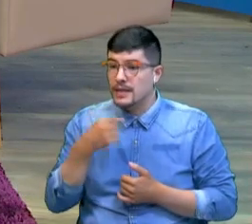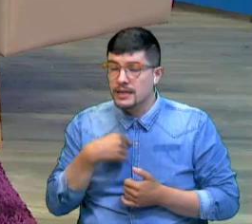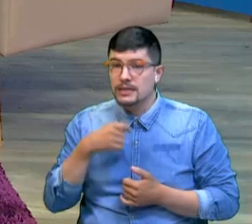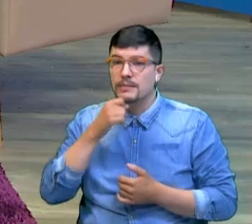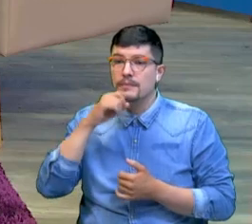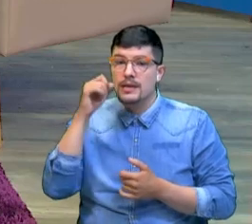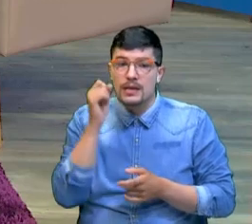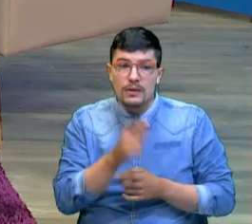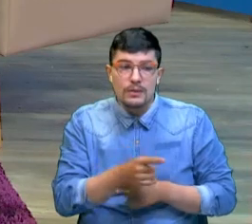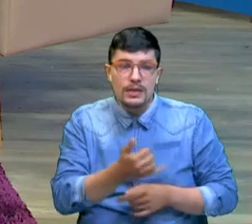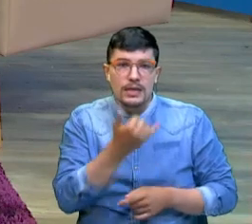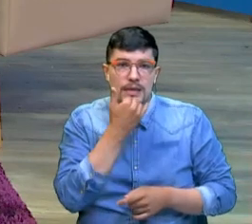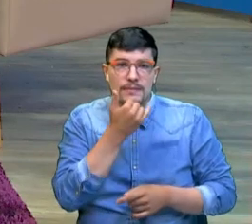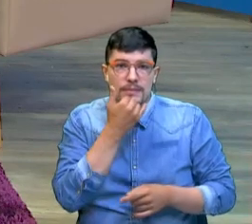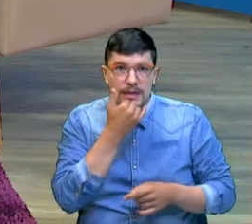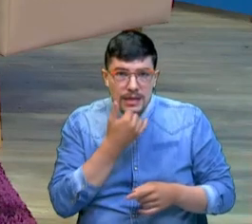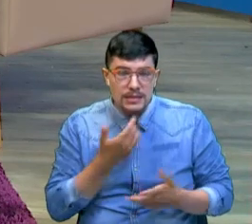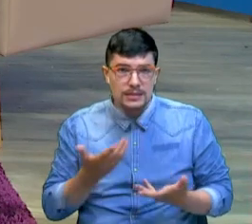que si qué pasará y que si